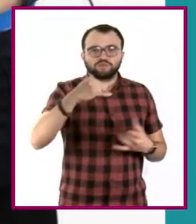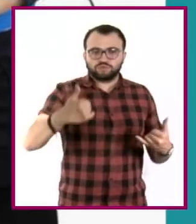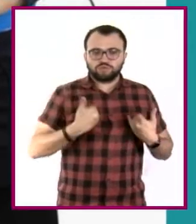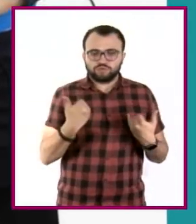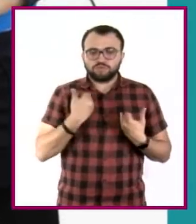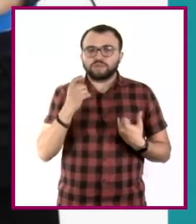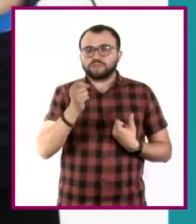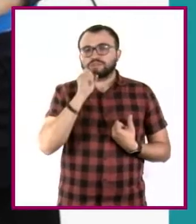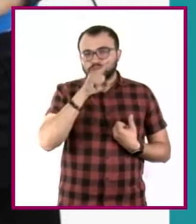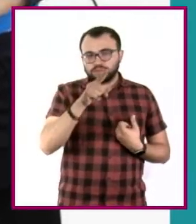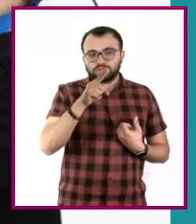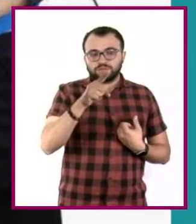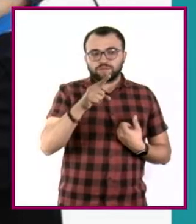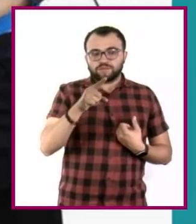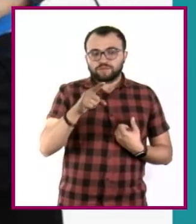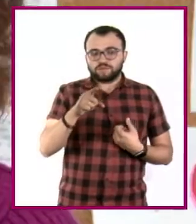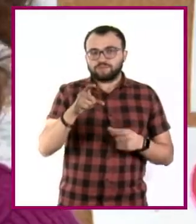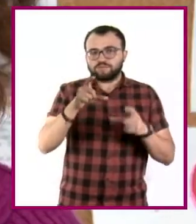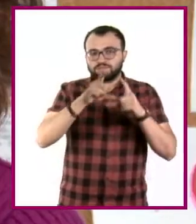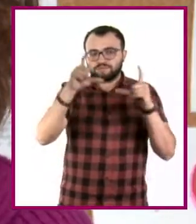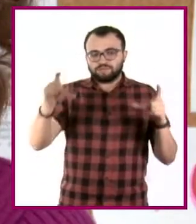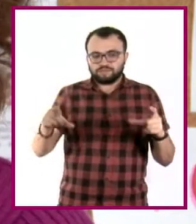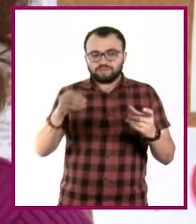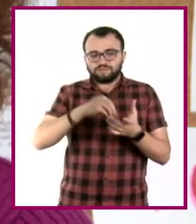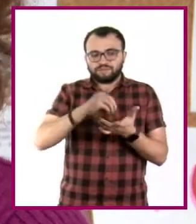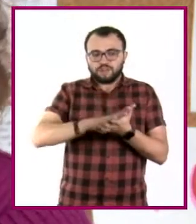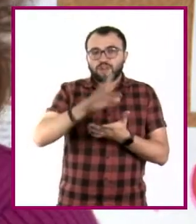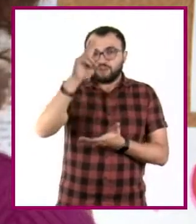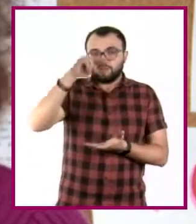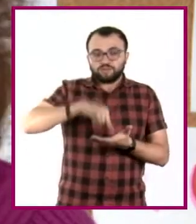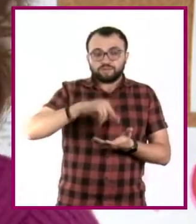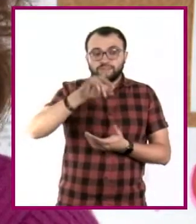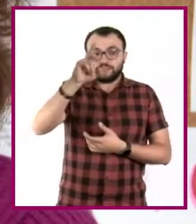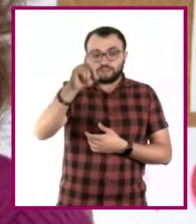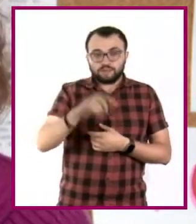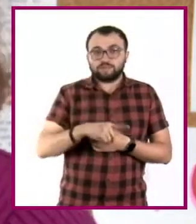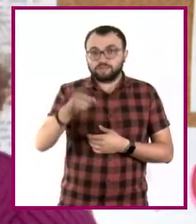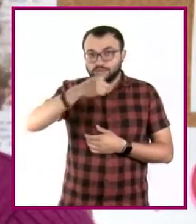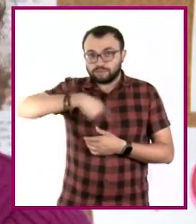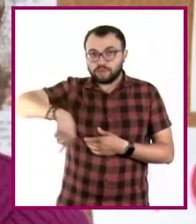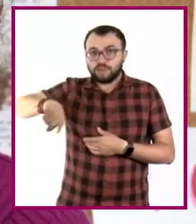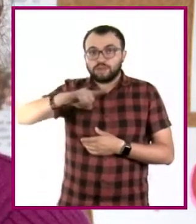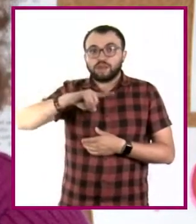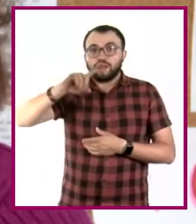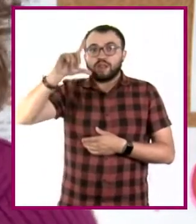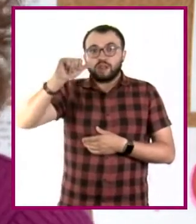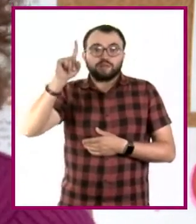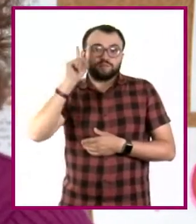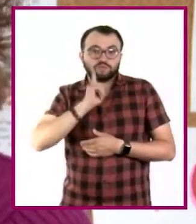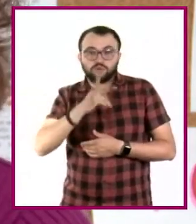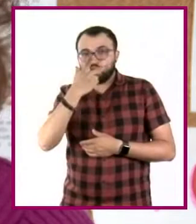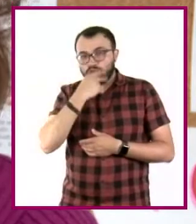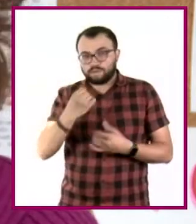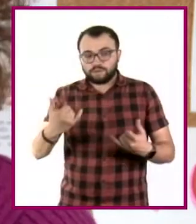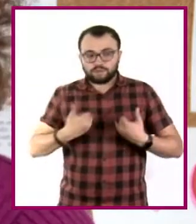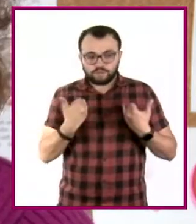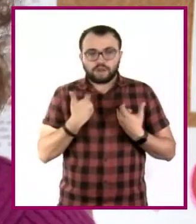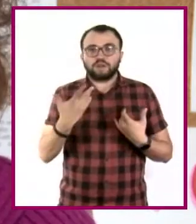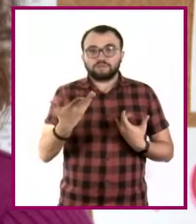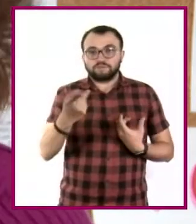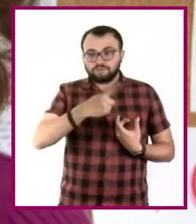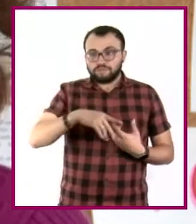de la Agenda 2030. En resumen, las y los adolescentes ya somos el presente y seremos el futuro. Un futuro lleno de